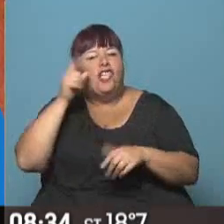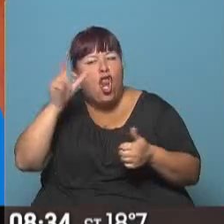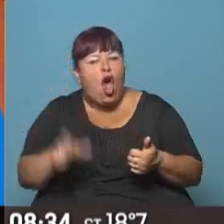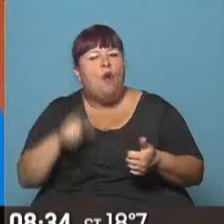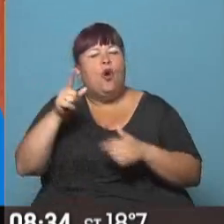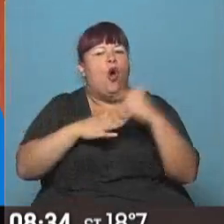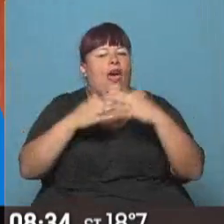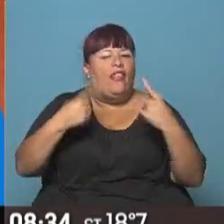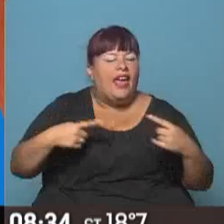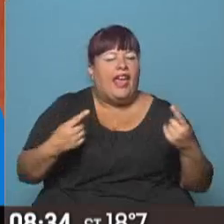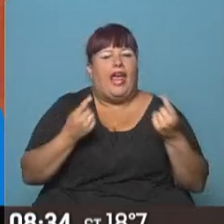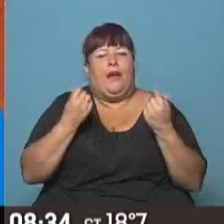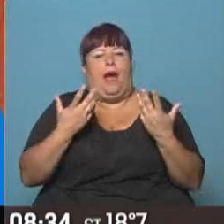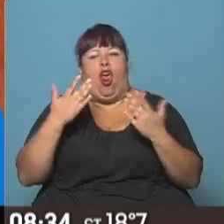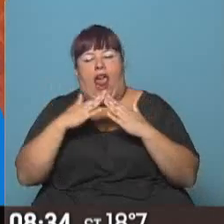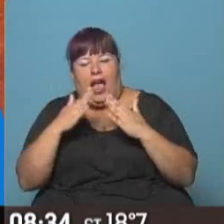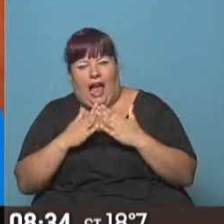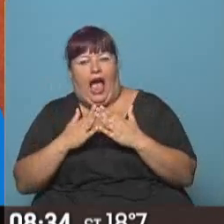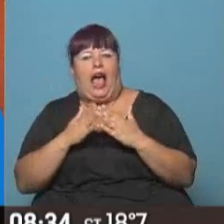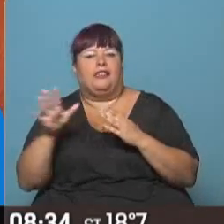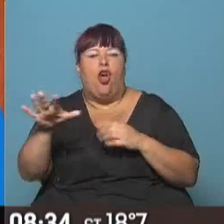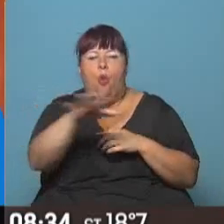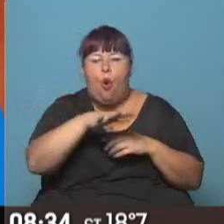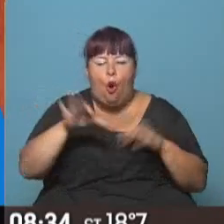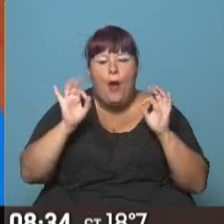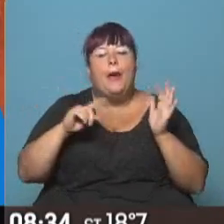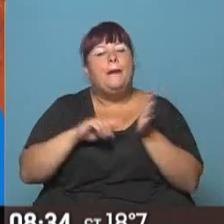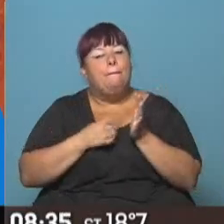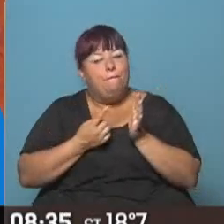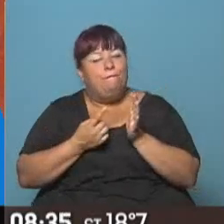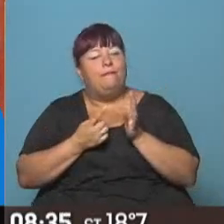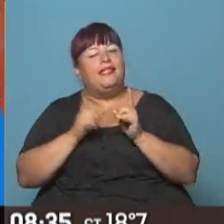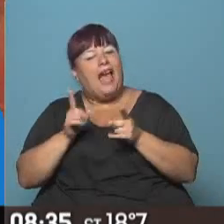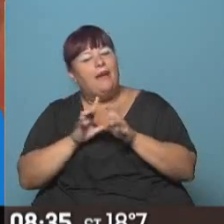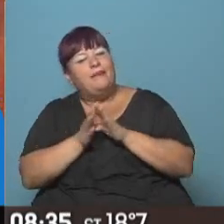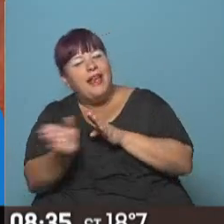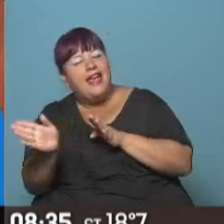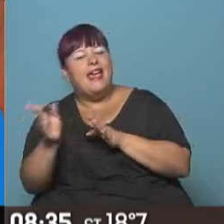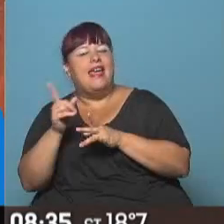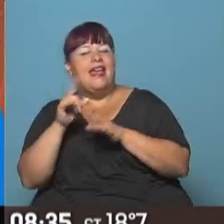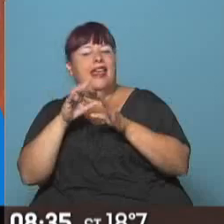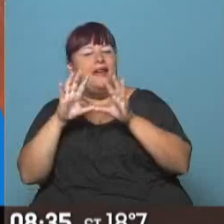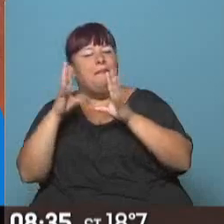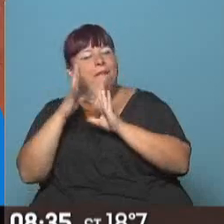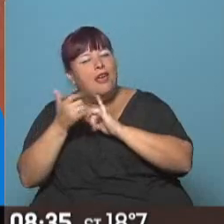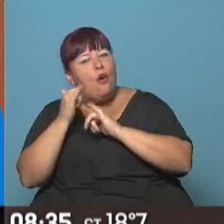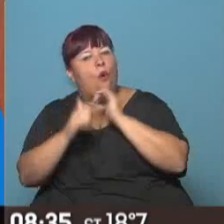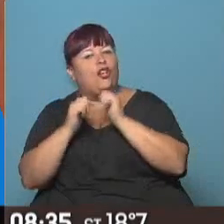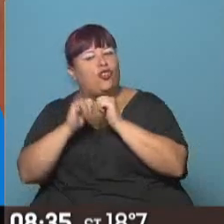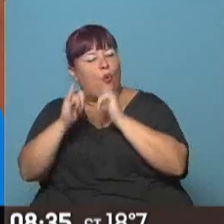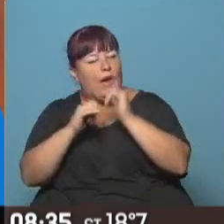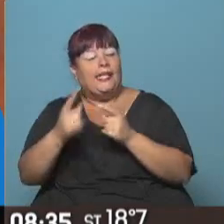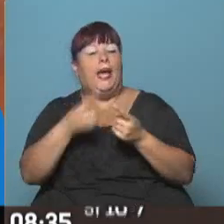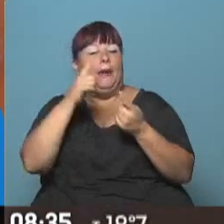son sus obras, cuáles son los valores de la casa, el recorrido de la casa, pero hay unas líneas narrativas interesantes.